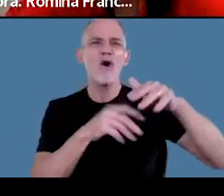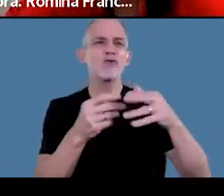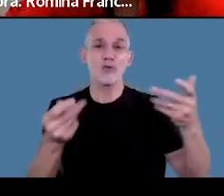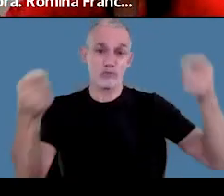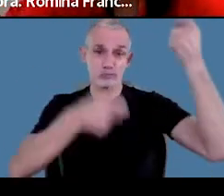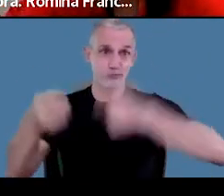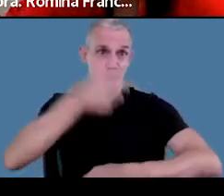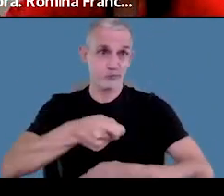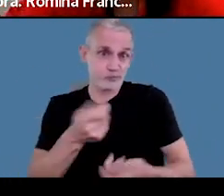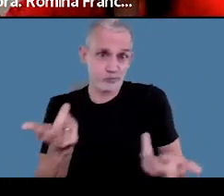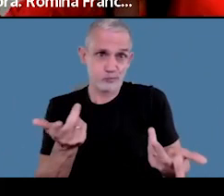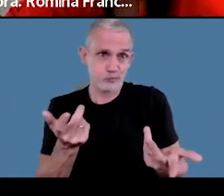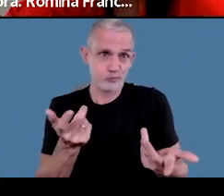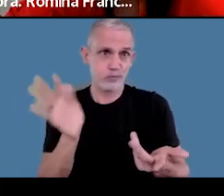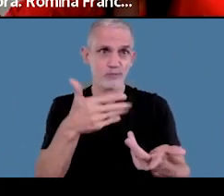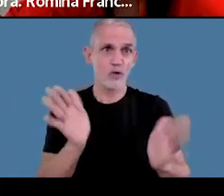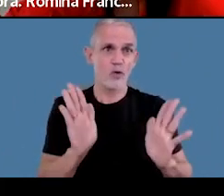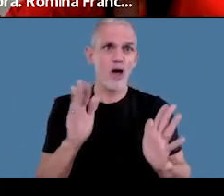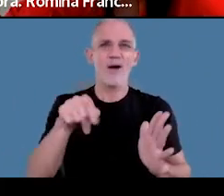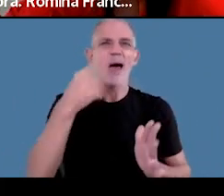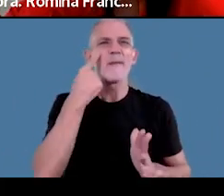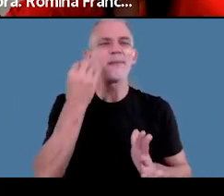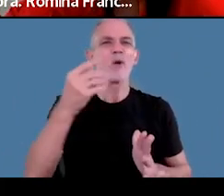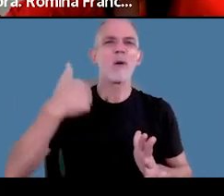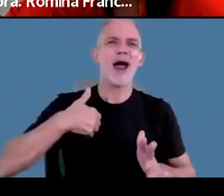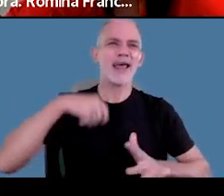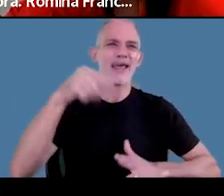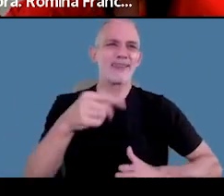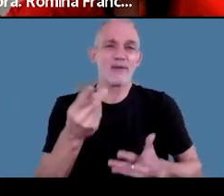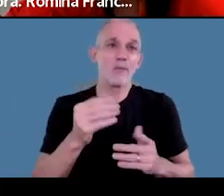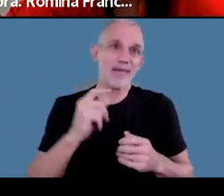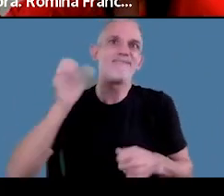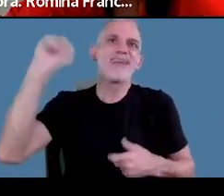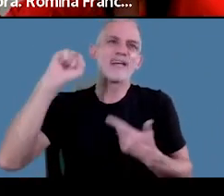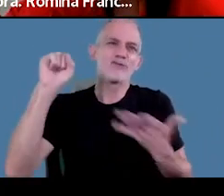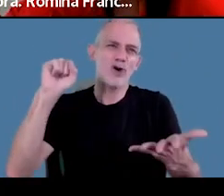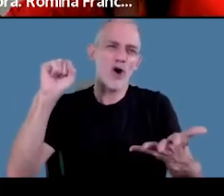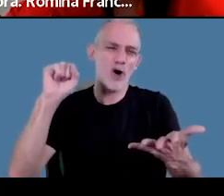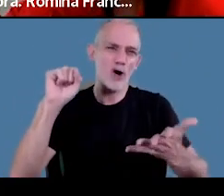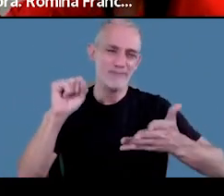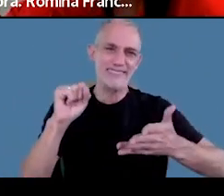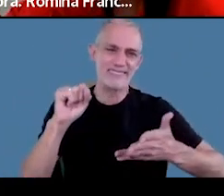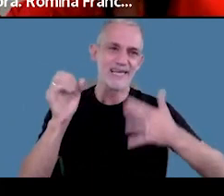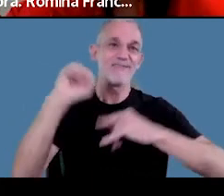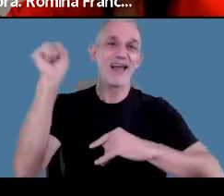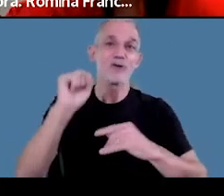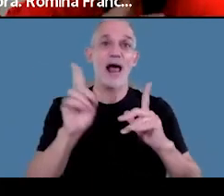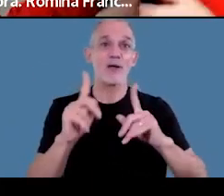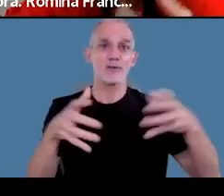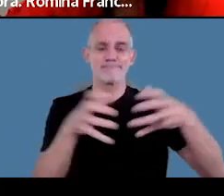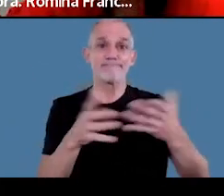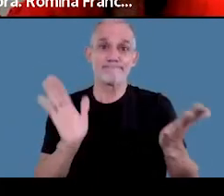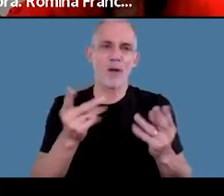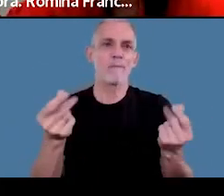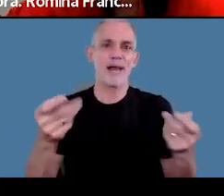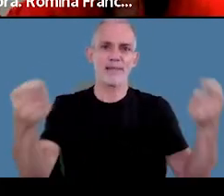que bueno, que viviendo ahora en un país que tiene mucha inflación, muchos van a esta alternativa, ya que